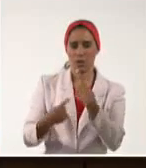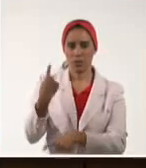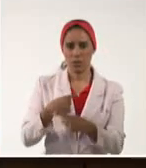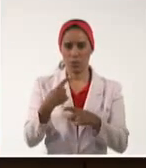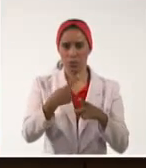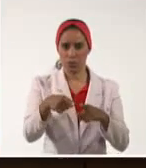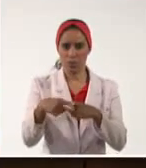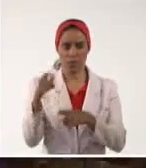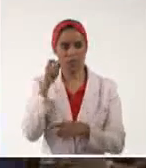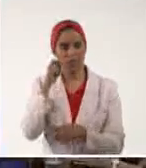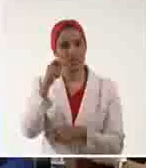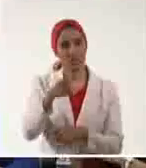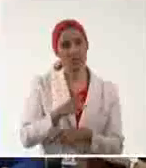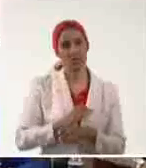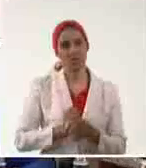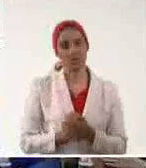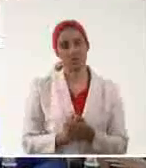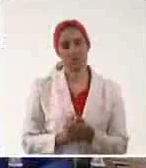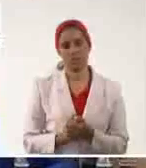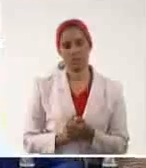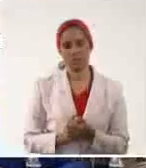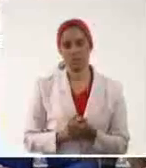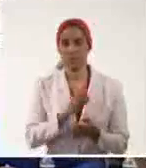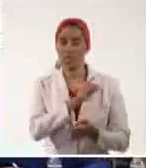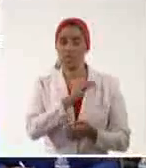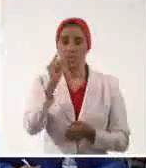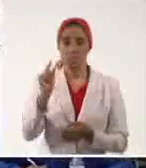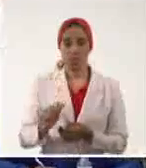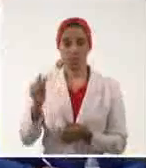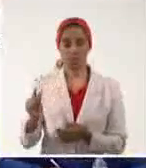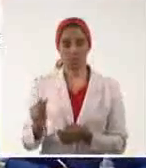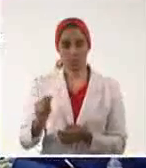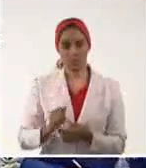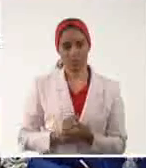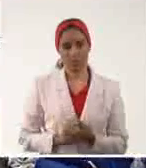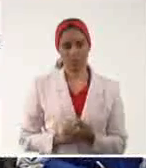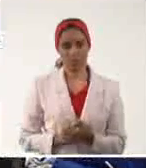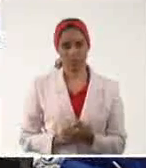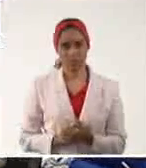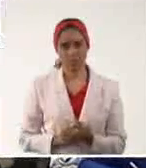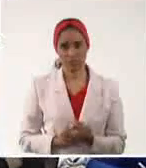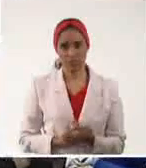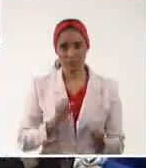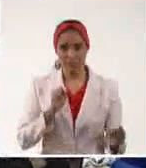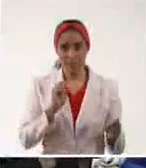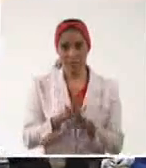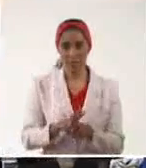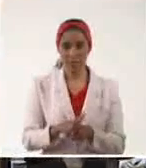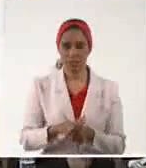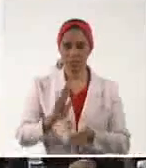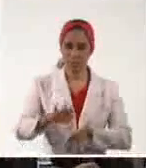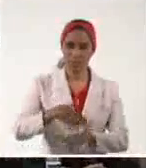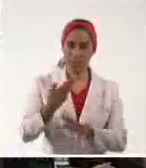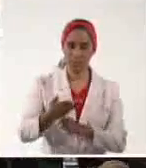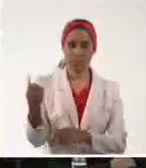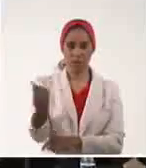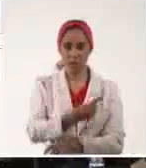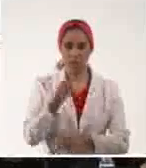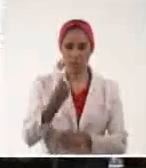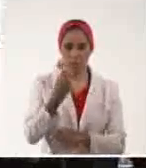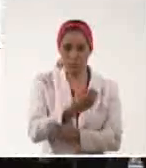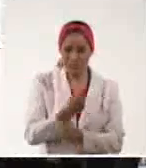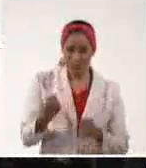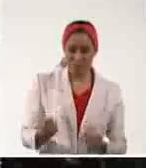financieros disponibles. Diputadas y diputados, a partir del esfuerzo personal y colectivo, mirando